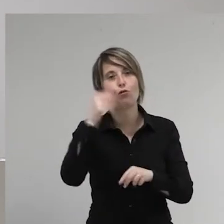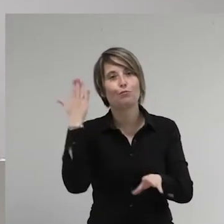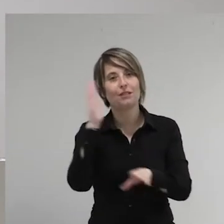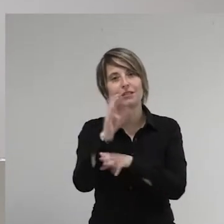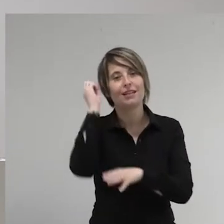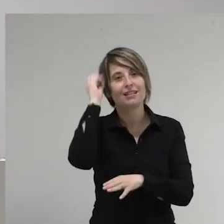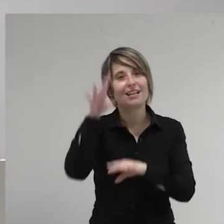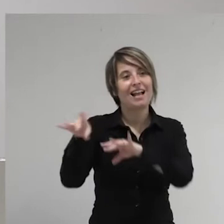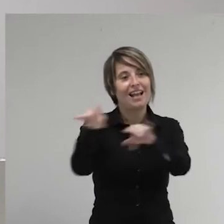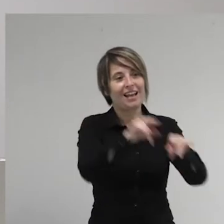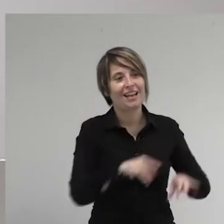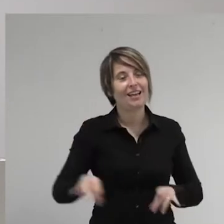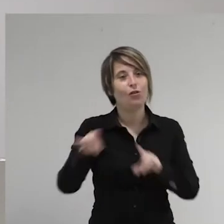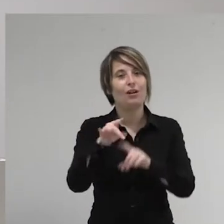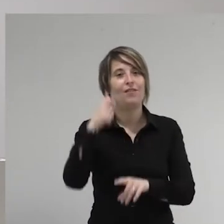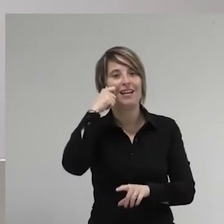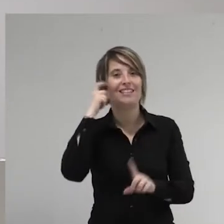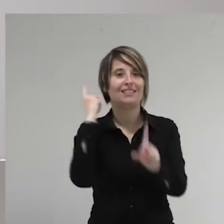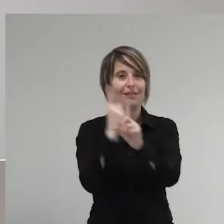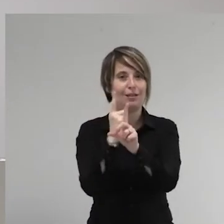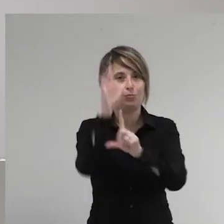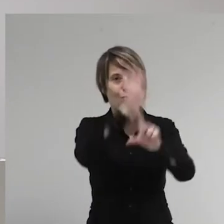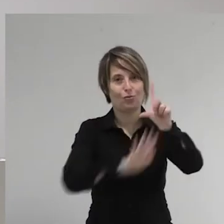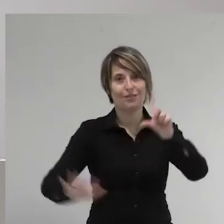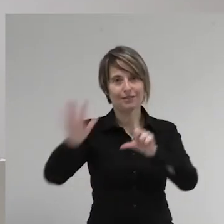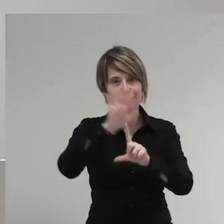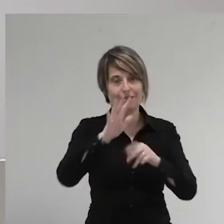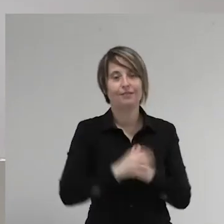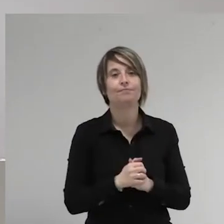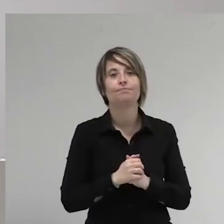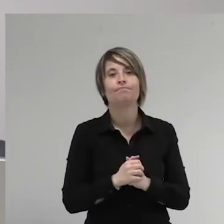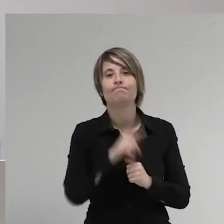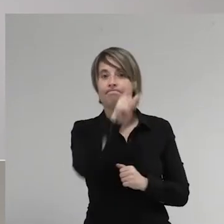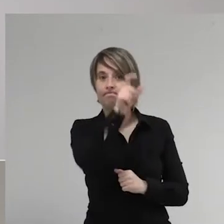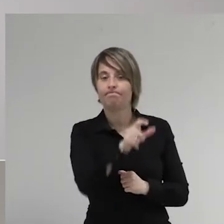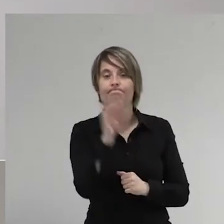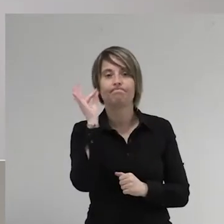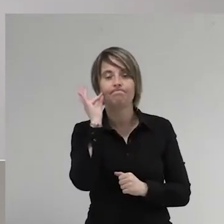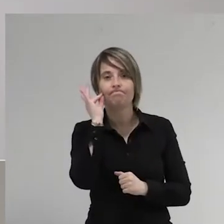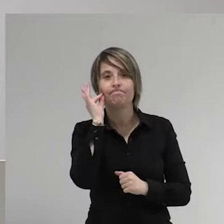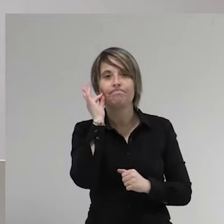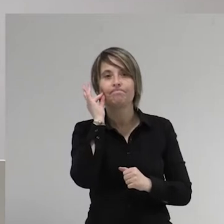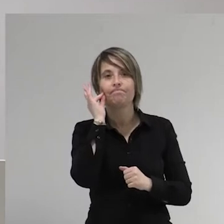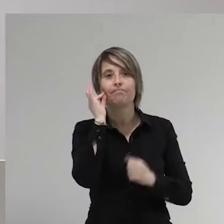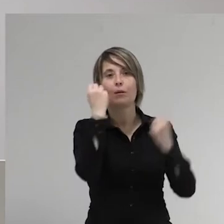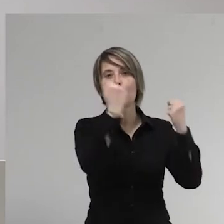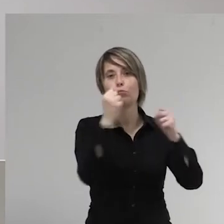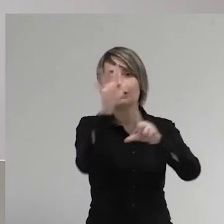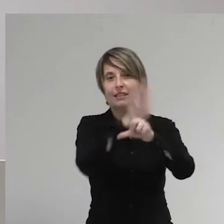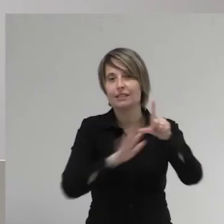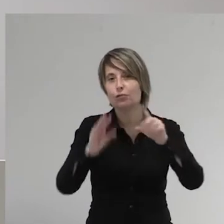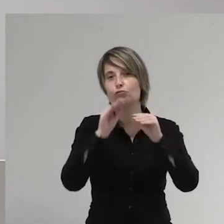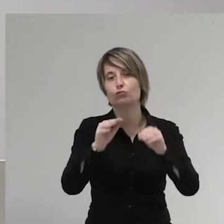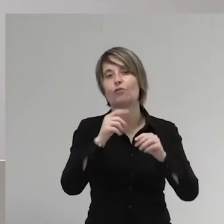charla Geografías del racismo de Estado. Según Ainhoa, el Estado y sus instituciones facilitan